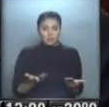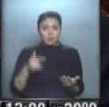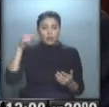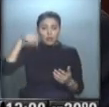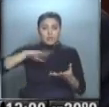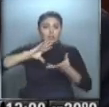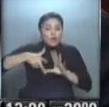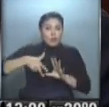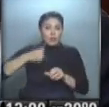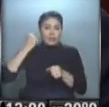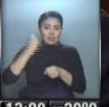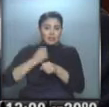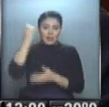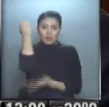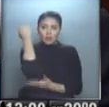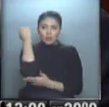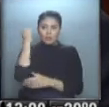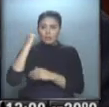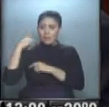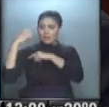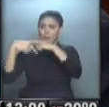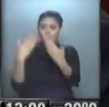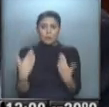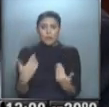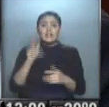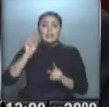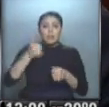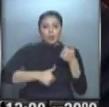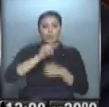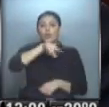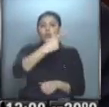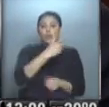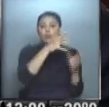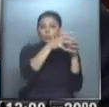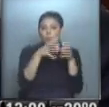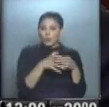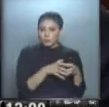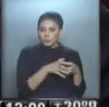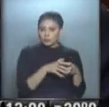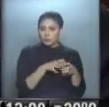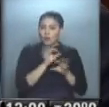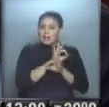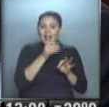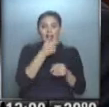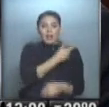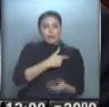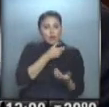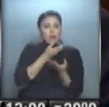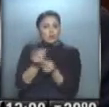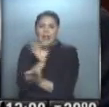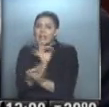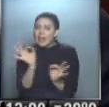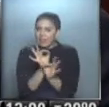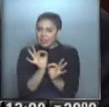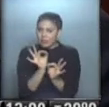y sustentabilidad que el Grupo Clarín puede competir con otros medios sin ninguna ayuda estatal. Y de hecho no hay una